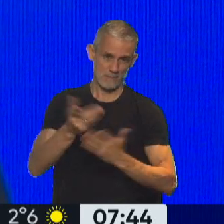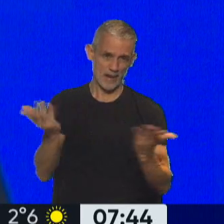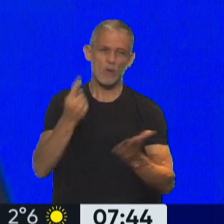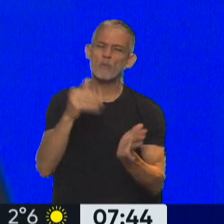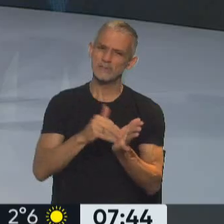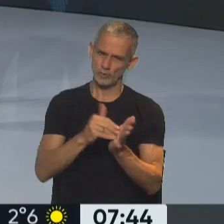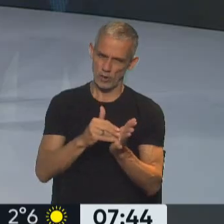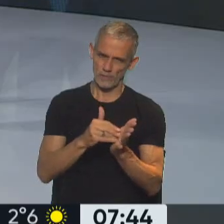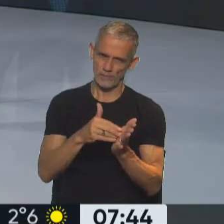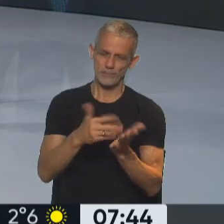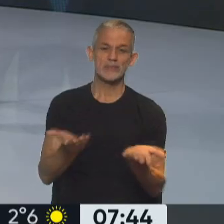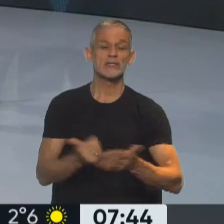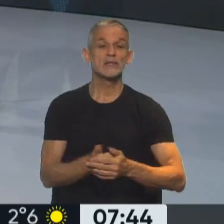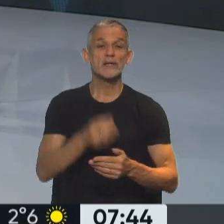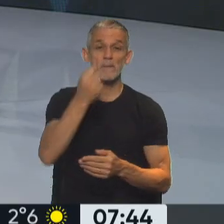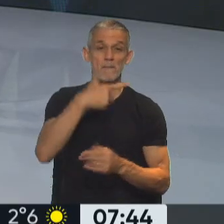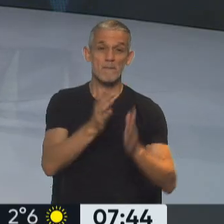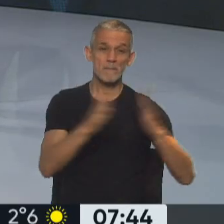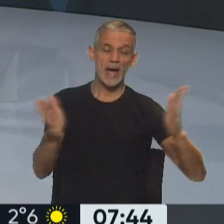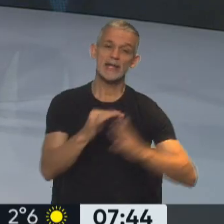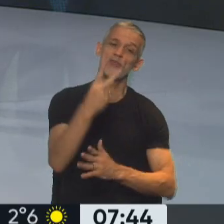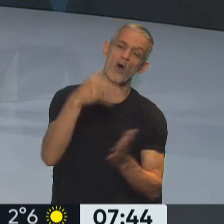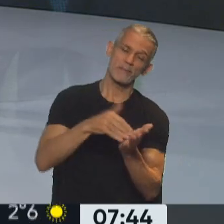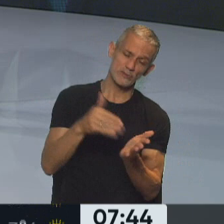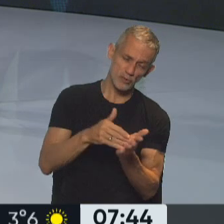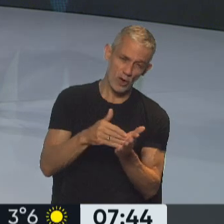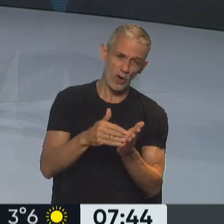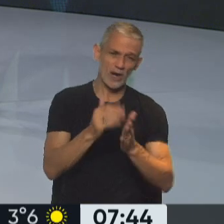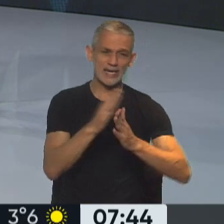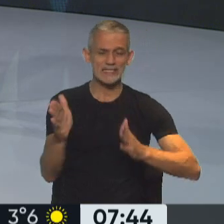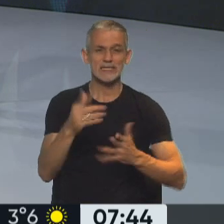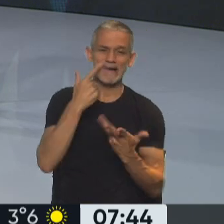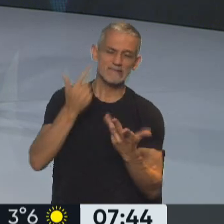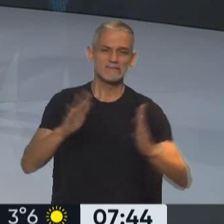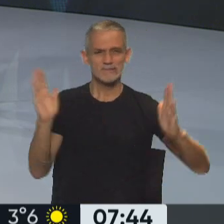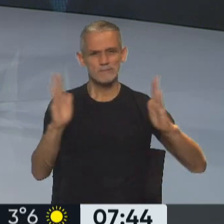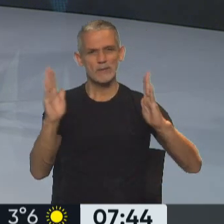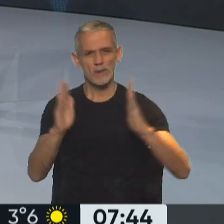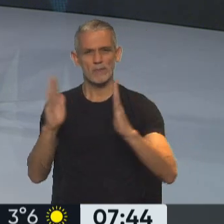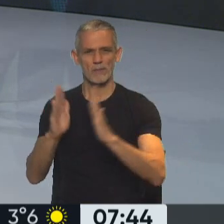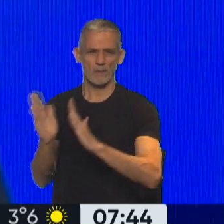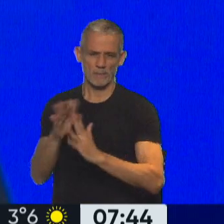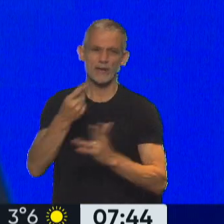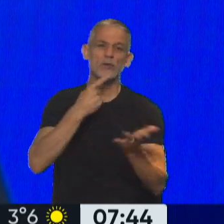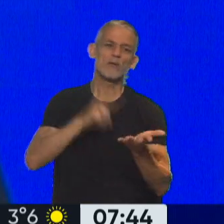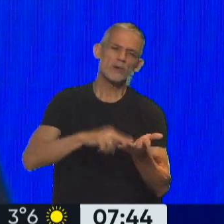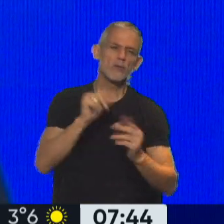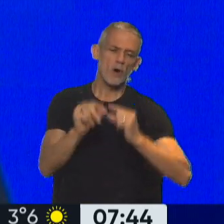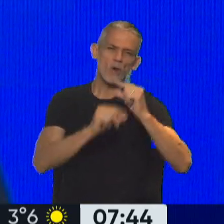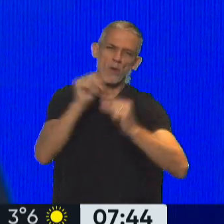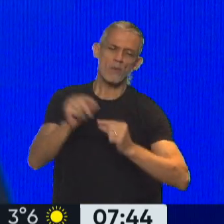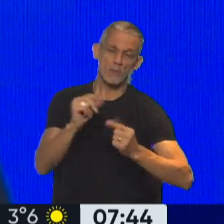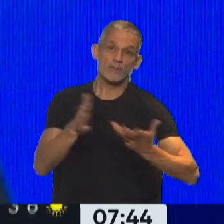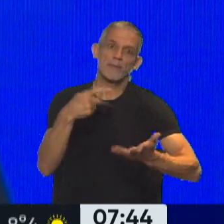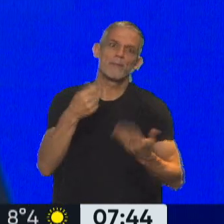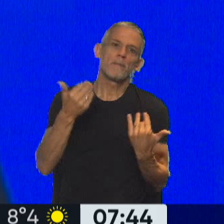cierto? Durante el macrismo eran más de 2 millones. Bueno, ese número intenta achicarse. La idea es que sea un impuesto progresivo, que lo paguen realmente